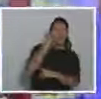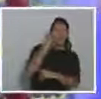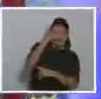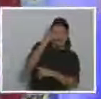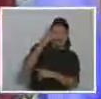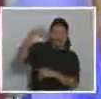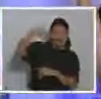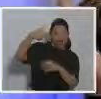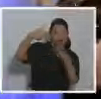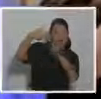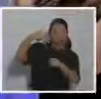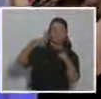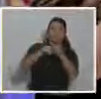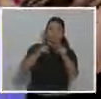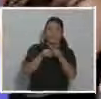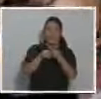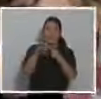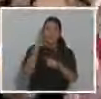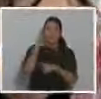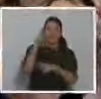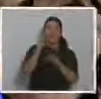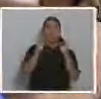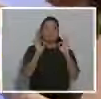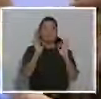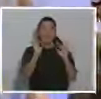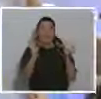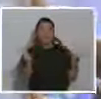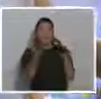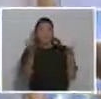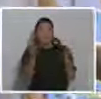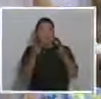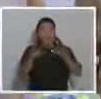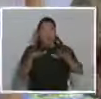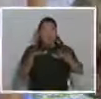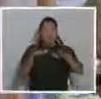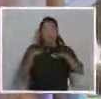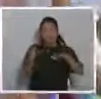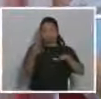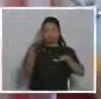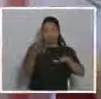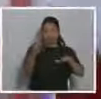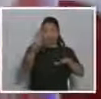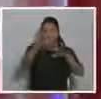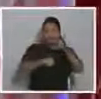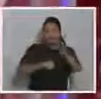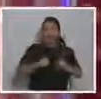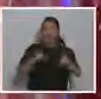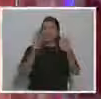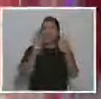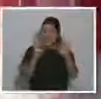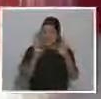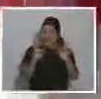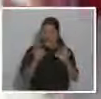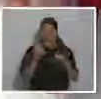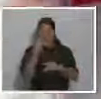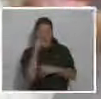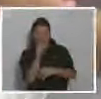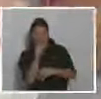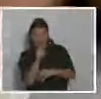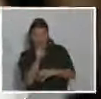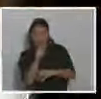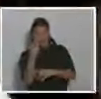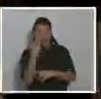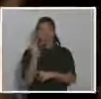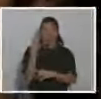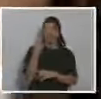techo. Arriba en el techo. Eso, vamos. Muévalos con el pie. Muy bien. Eso, ahí. Mueva eso, vean